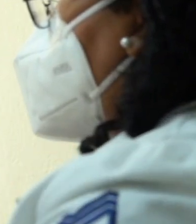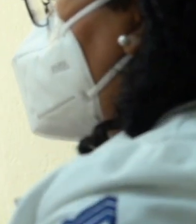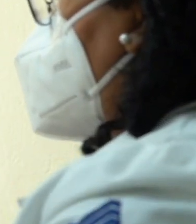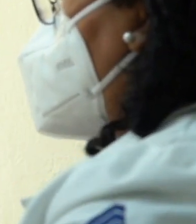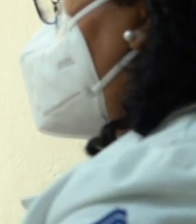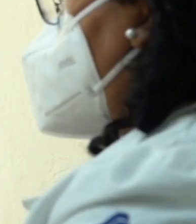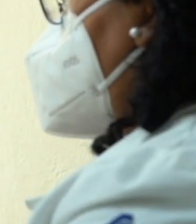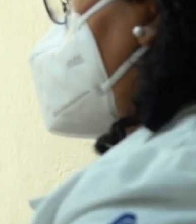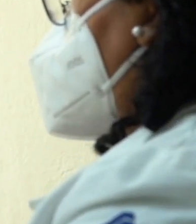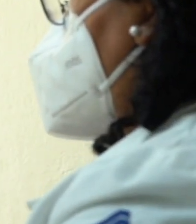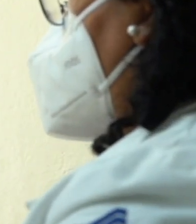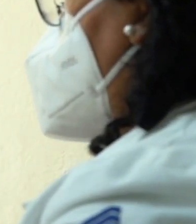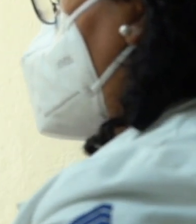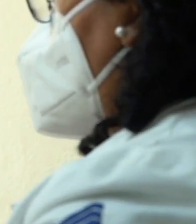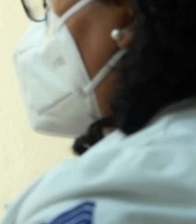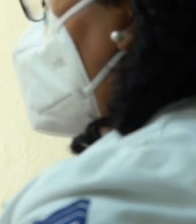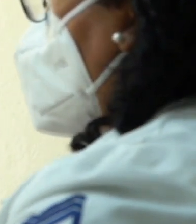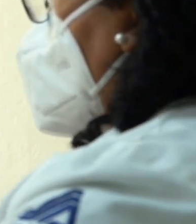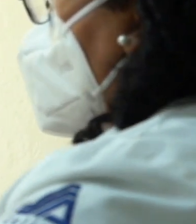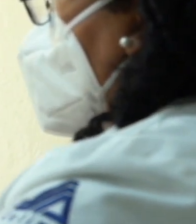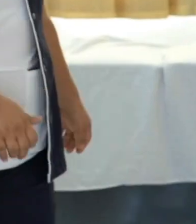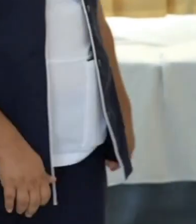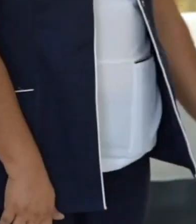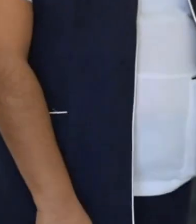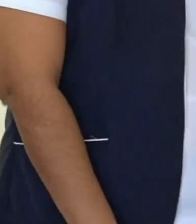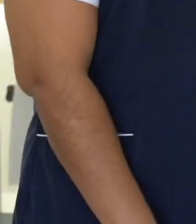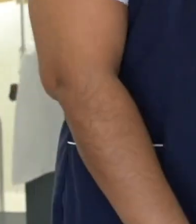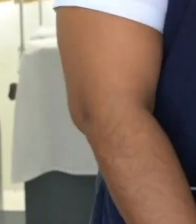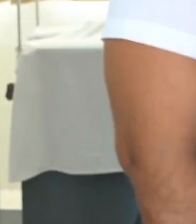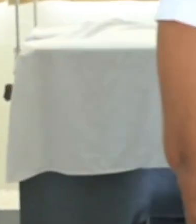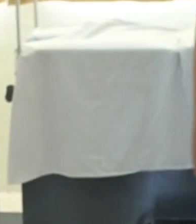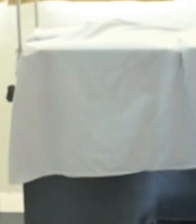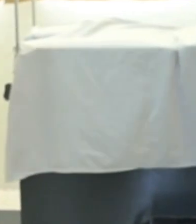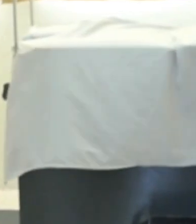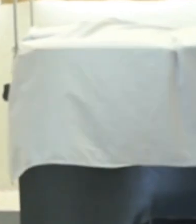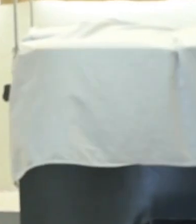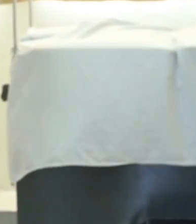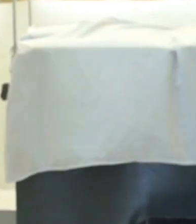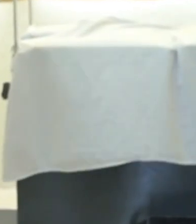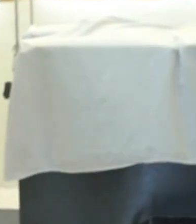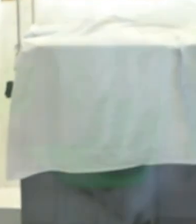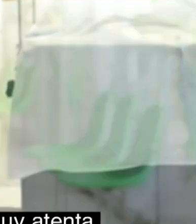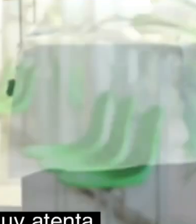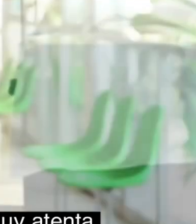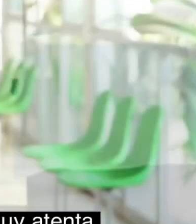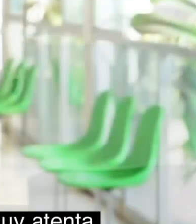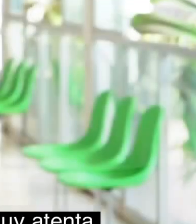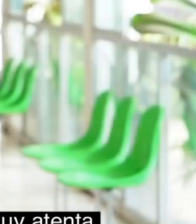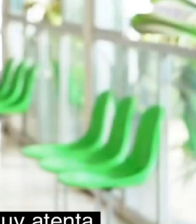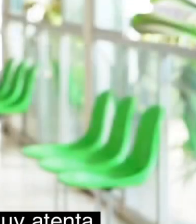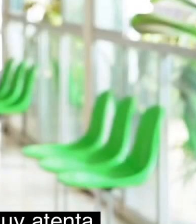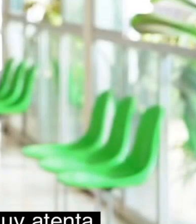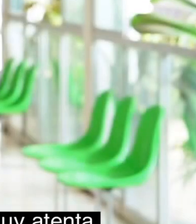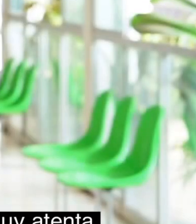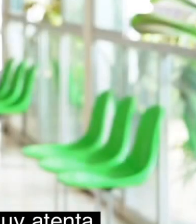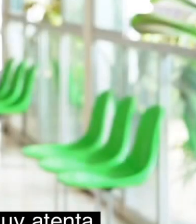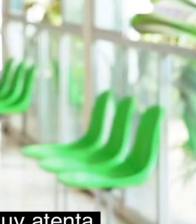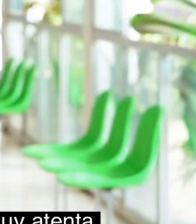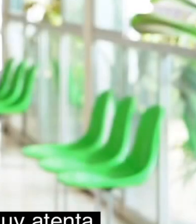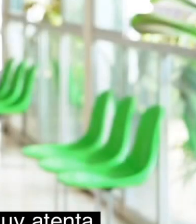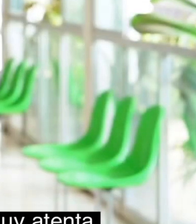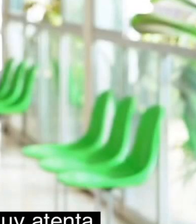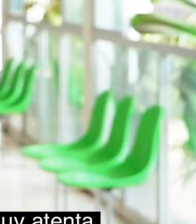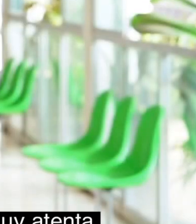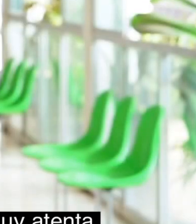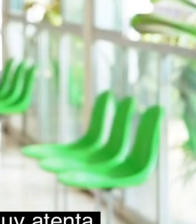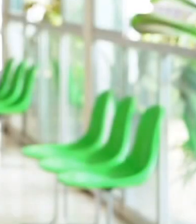excelente. Pues yo desde el lunes que vine, vi mucha amabilidad por parte de los trabajadores. El que te hace el examen es una persona muy